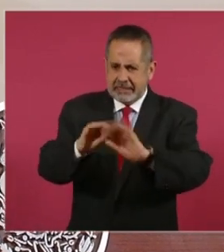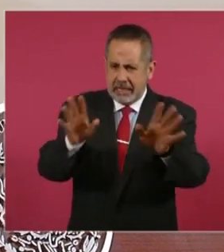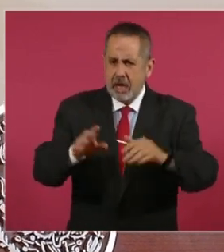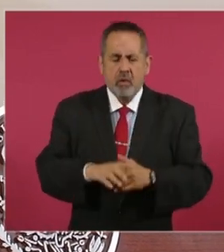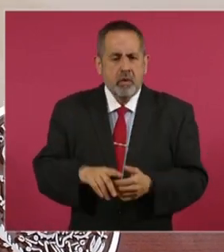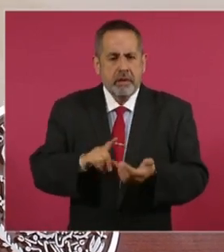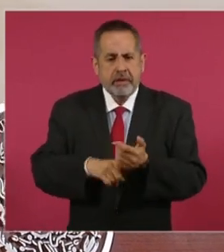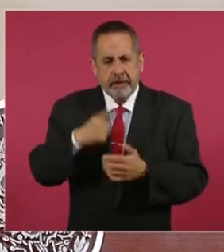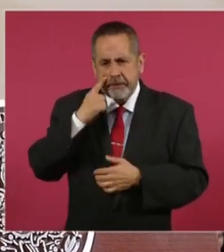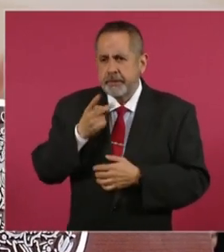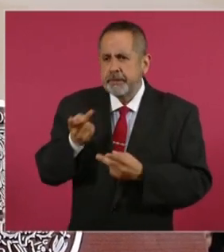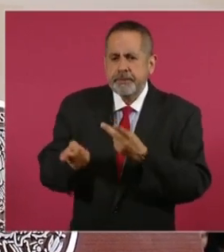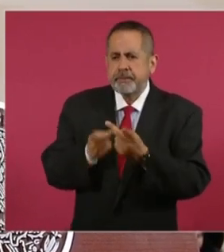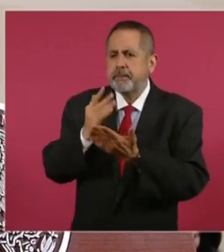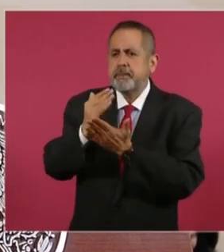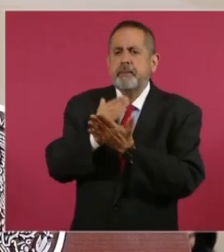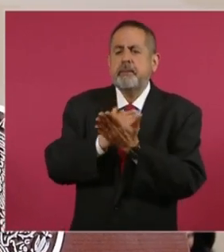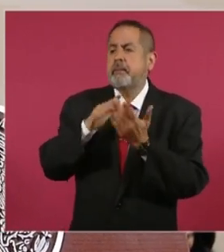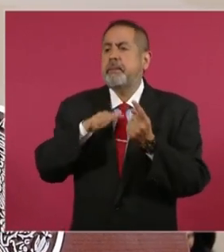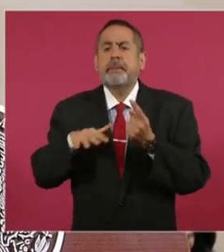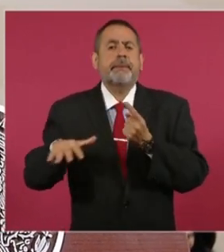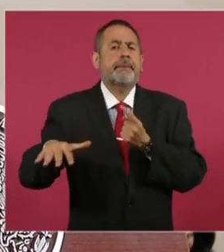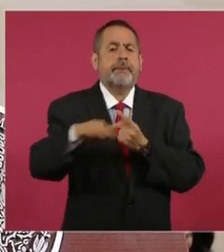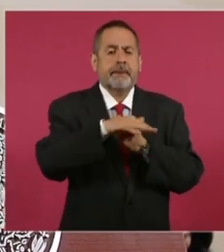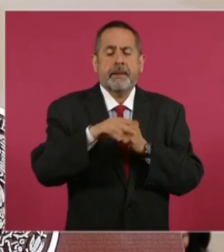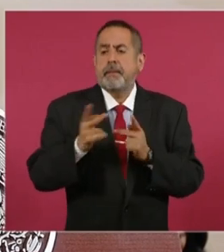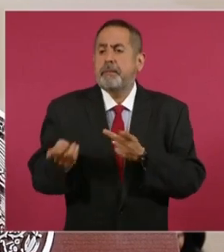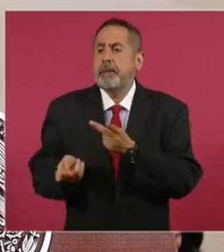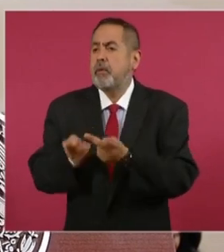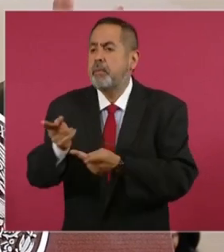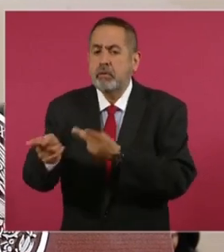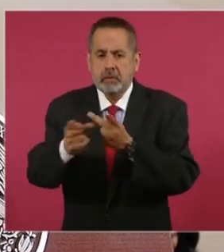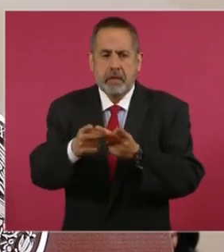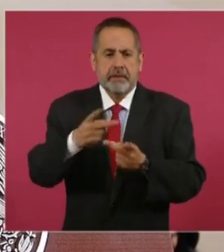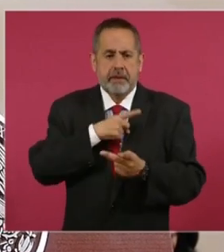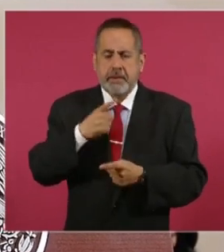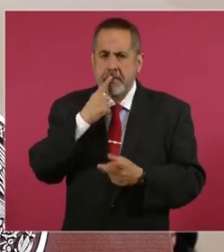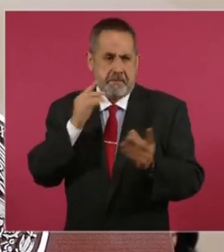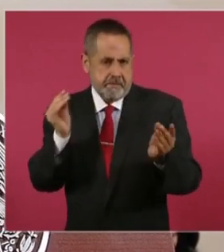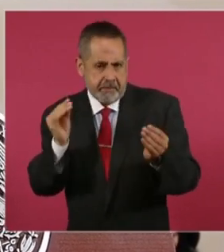tiene que haber debates,